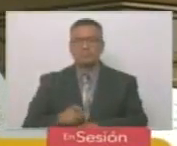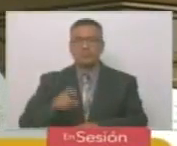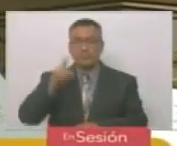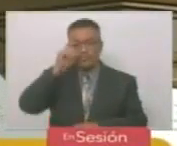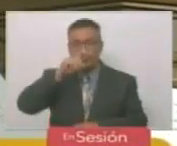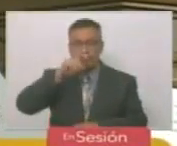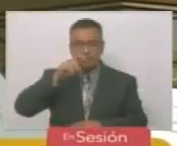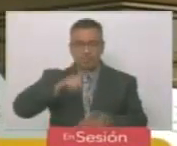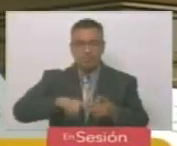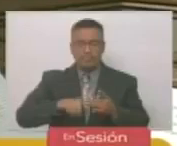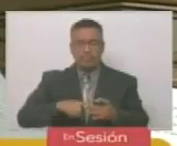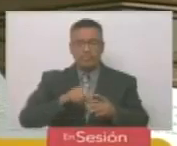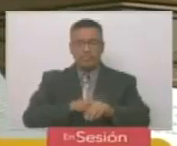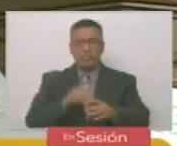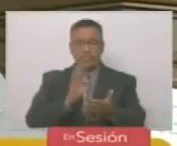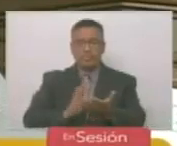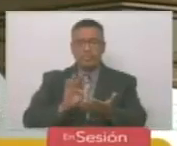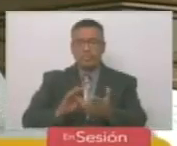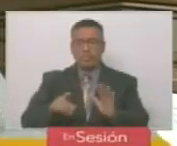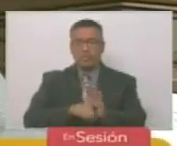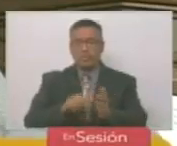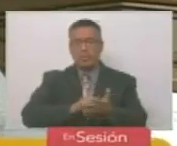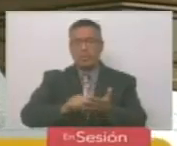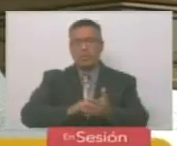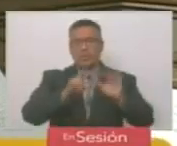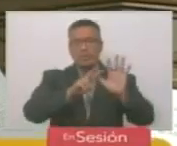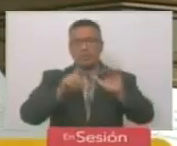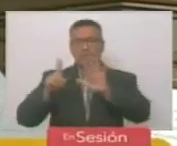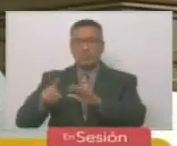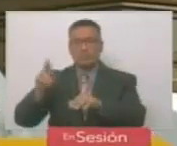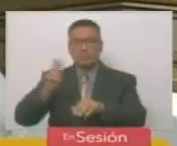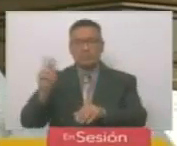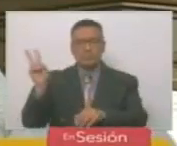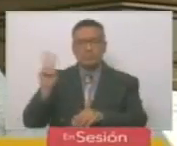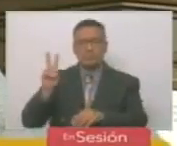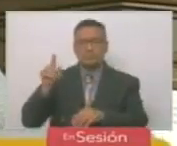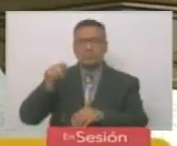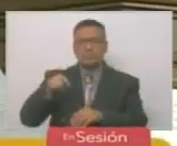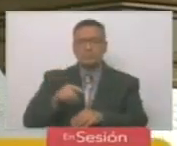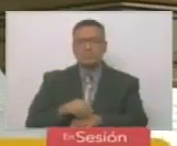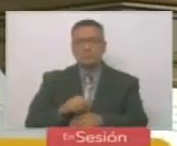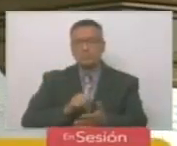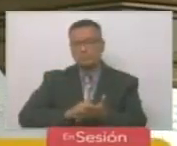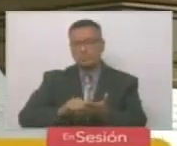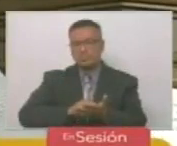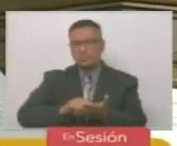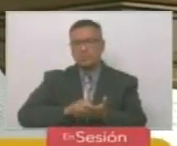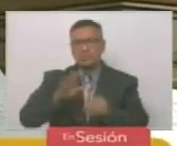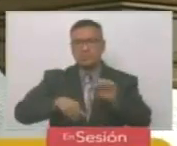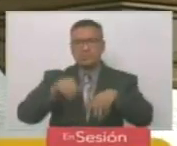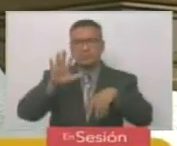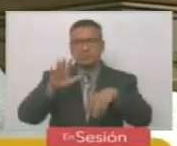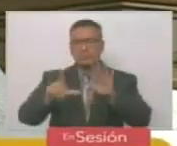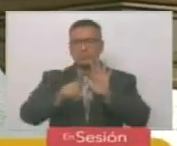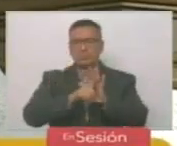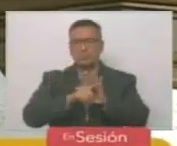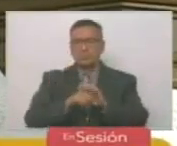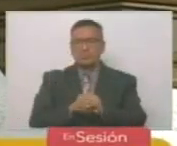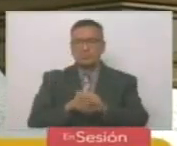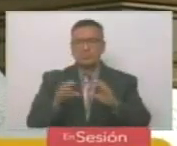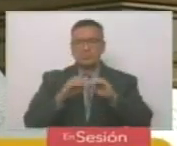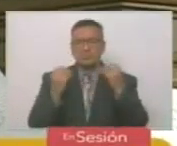cumplimiento al artículo 76 de la Constitución de la República Bolivariana de Venezuela y el artículo 15 de la Ley